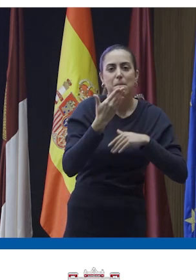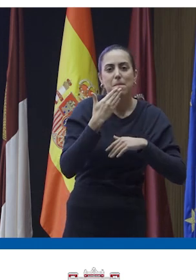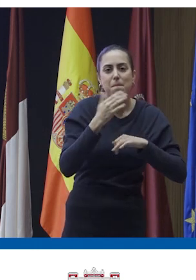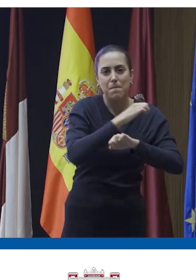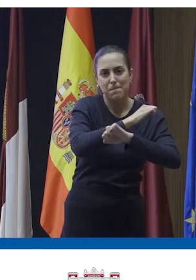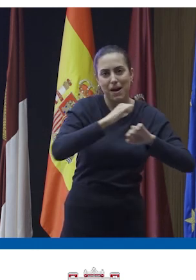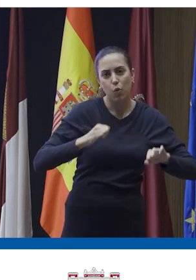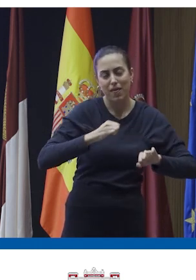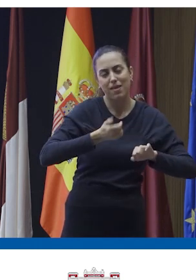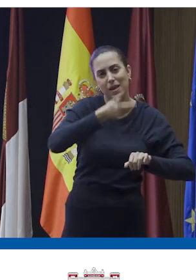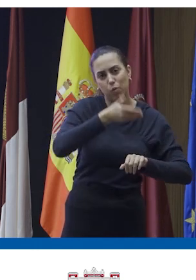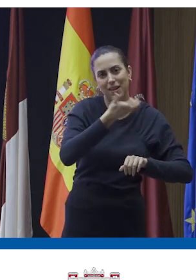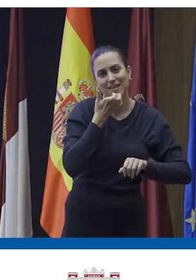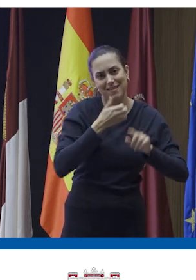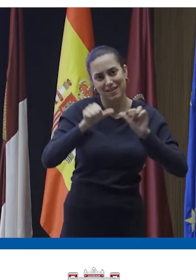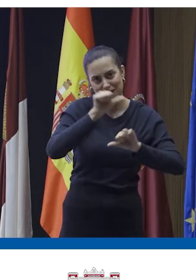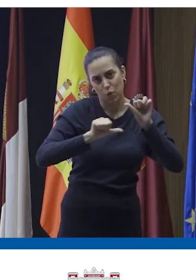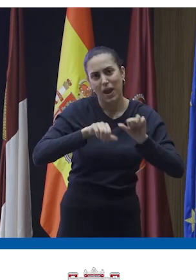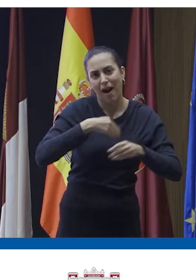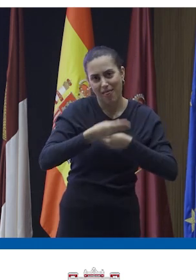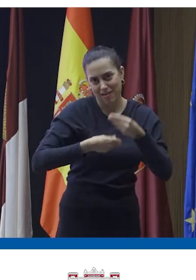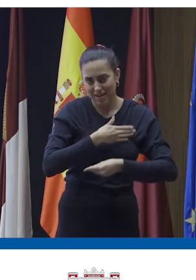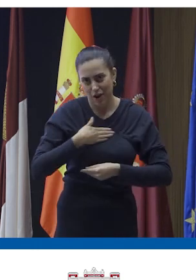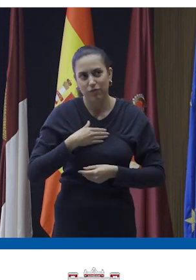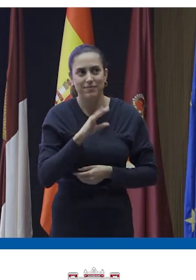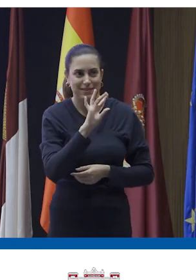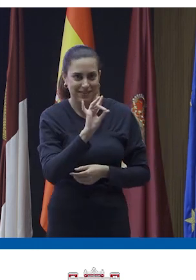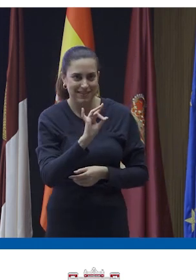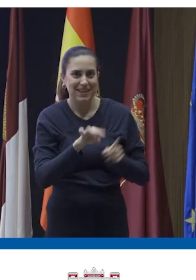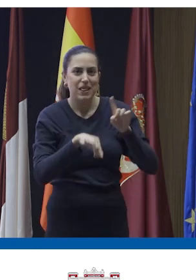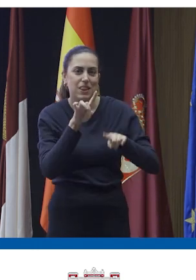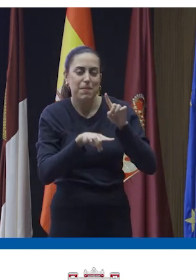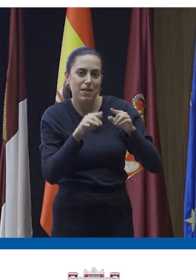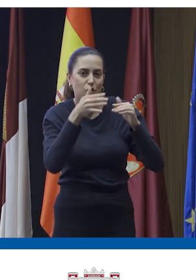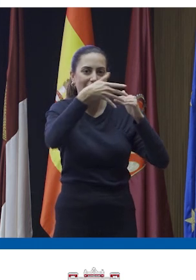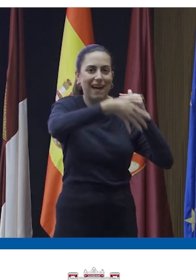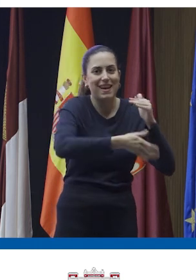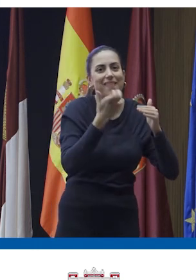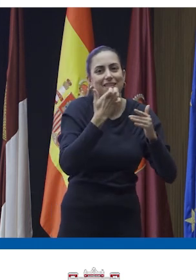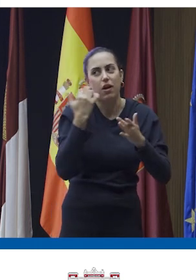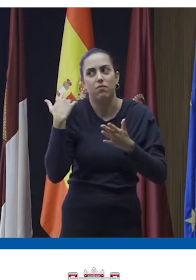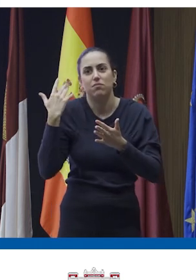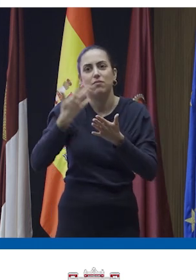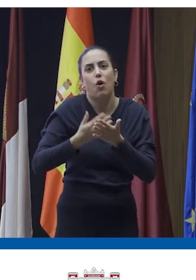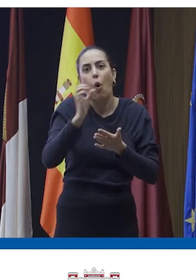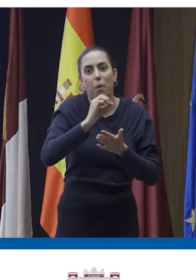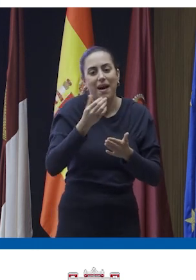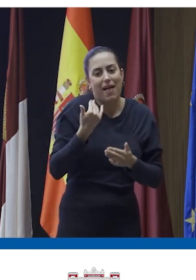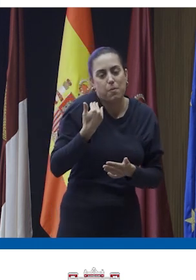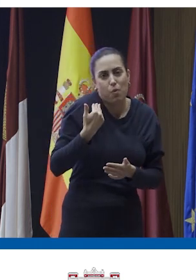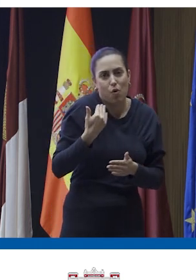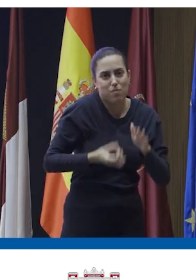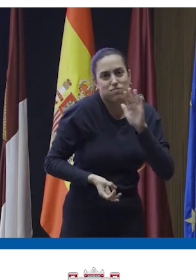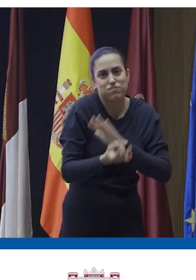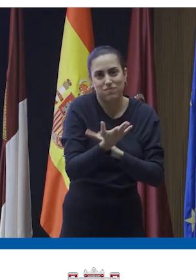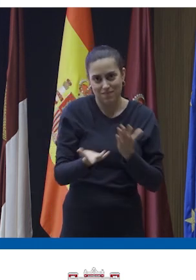hora de la cirugía de la catarata. Pues la madurez de las cataratas influye en la cirugía, claro que influye, porque si